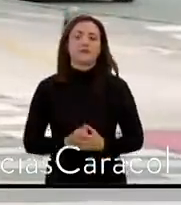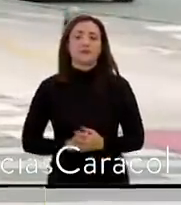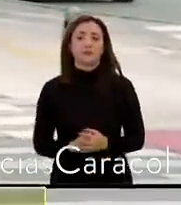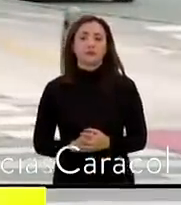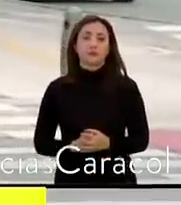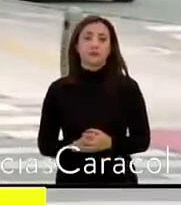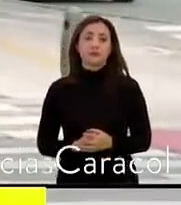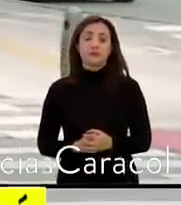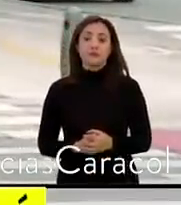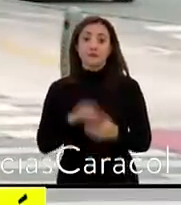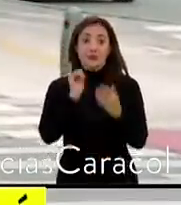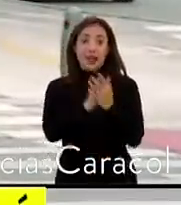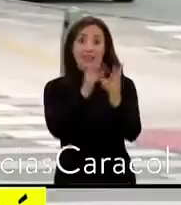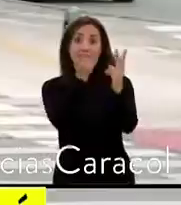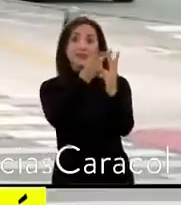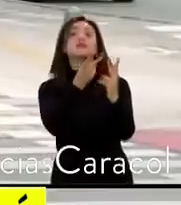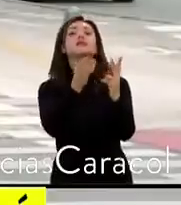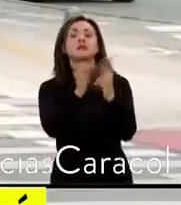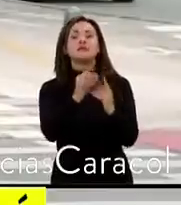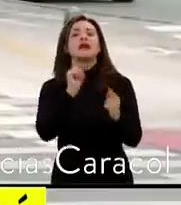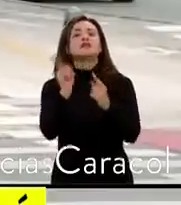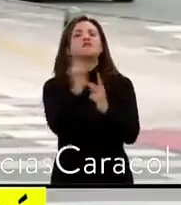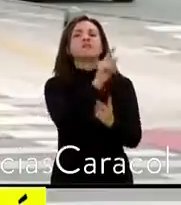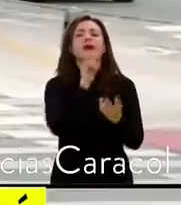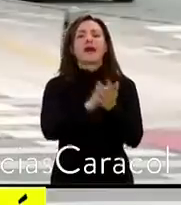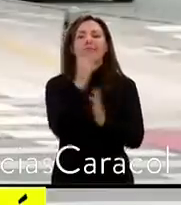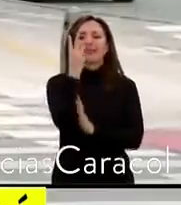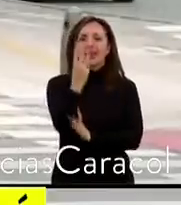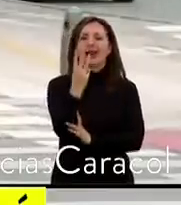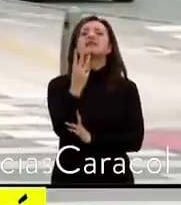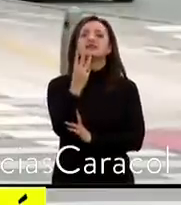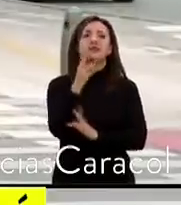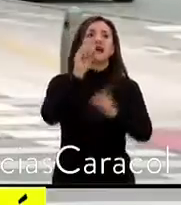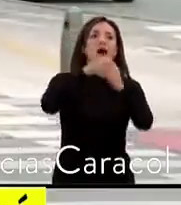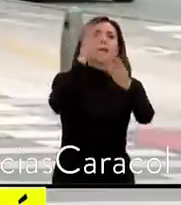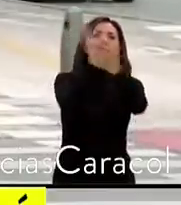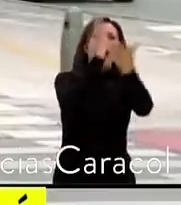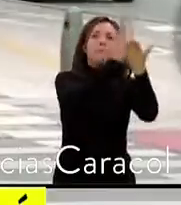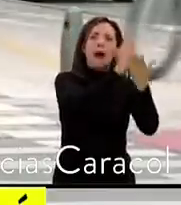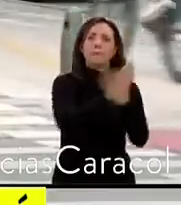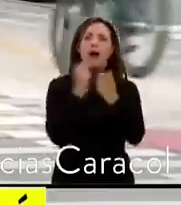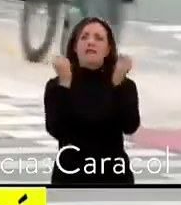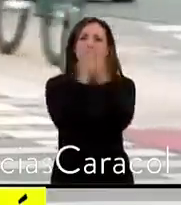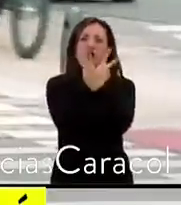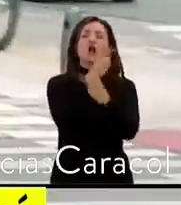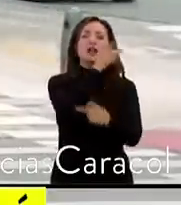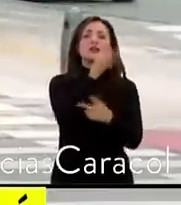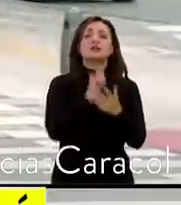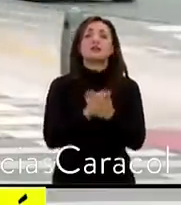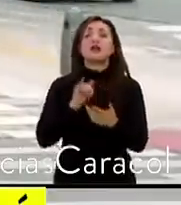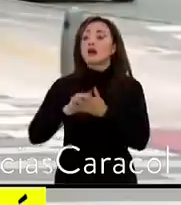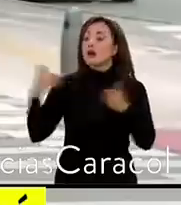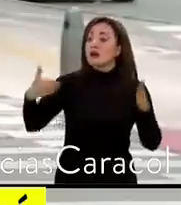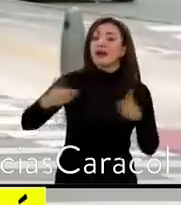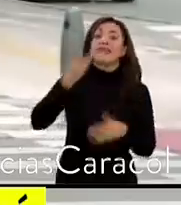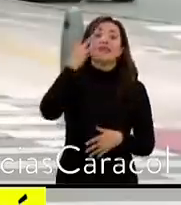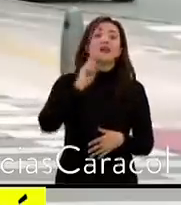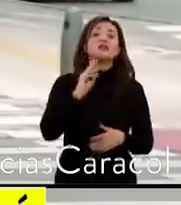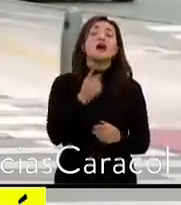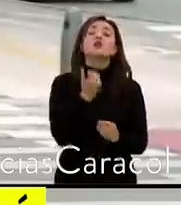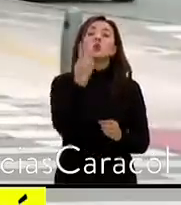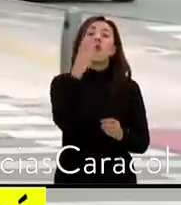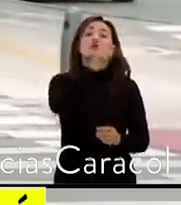Con este son 3 los hechos de violencia que se registran en el departamento de Antioquia en 6 días. Han sido asesinados 4